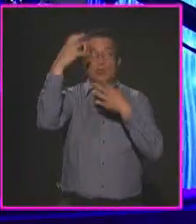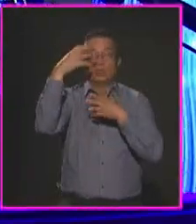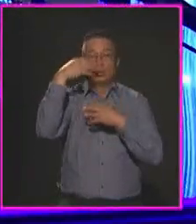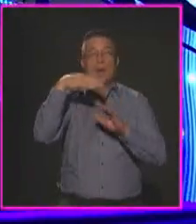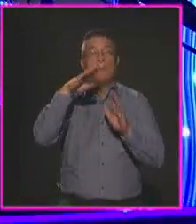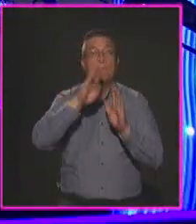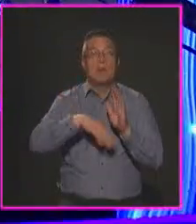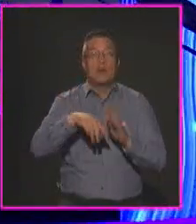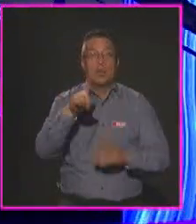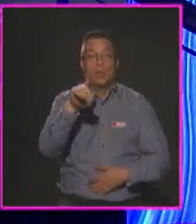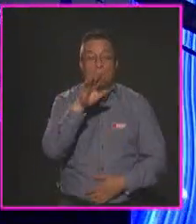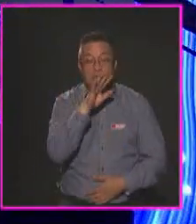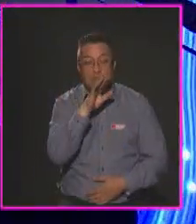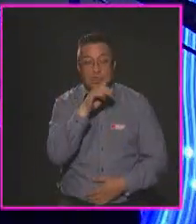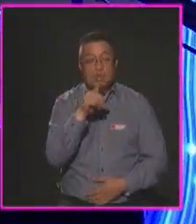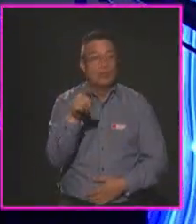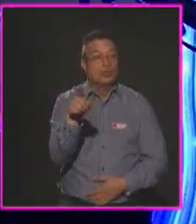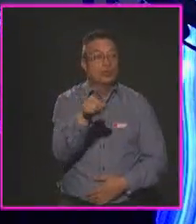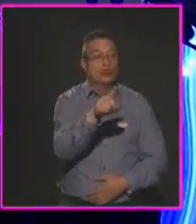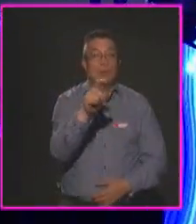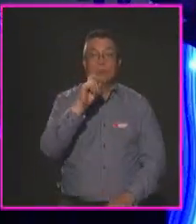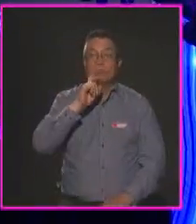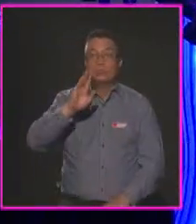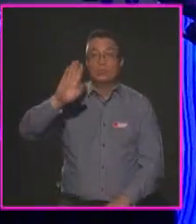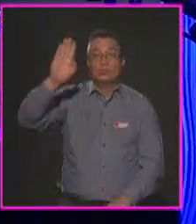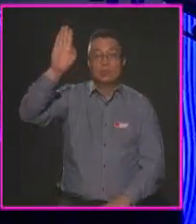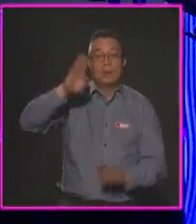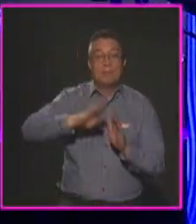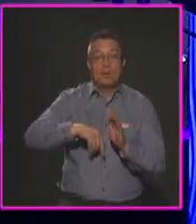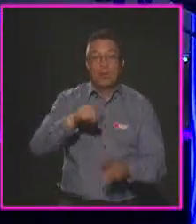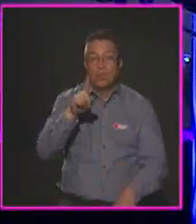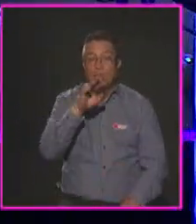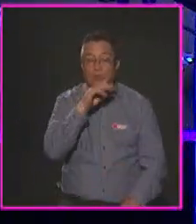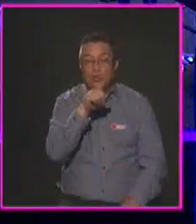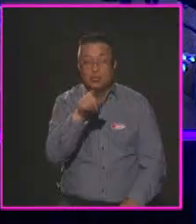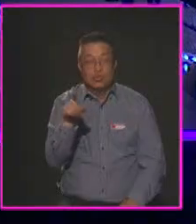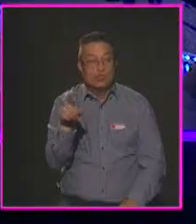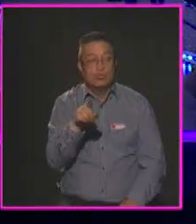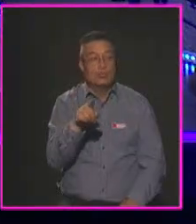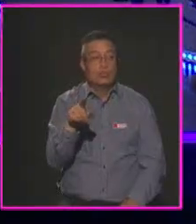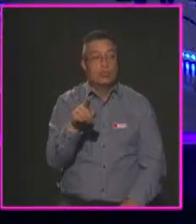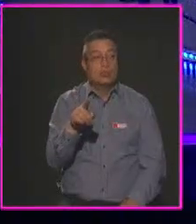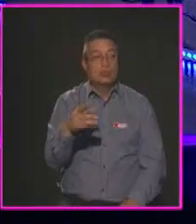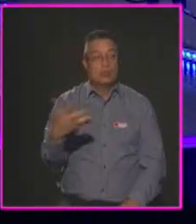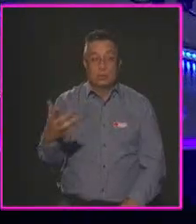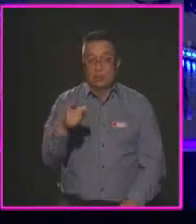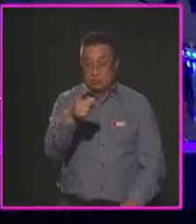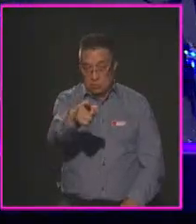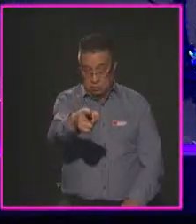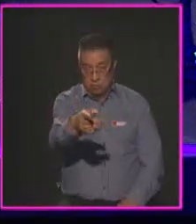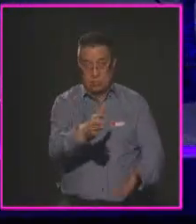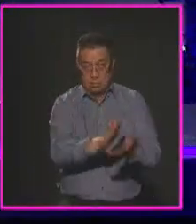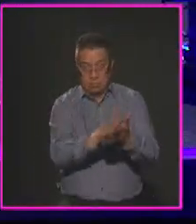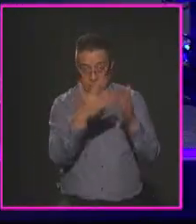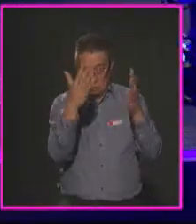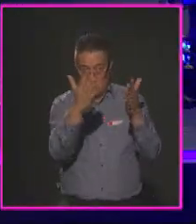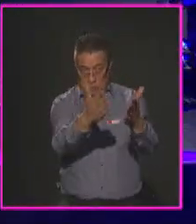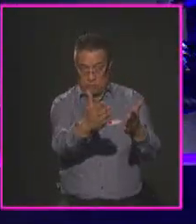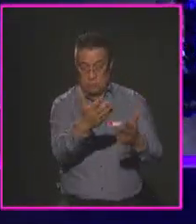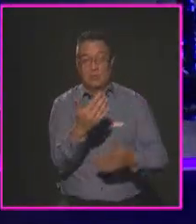de un minuto, no sé, si alguien puede levantar la mano, menos de un minuto. Excelente. Un aplauso, por favor,